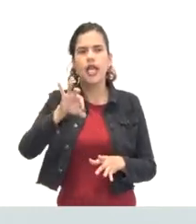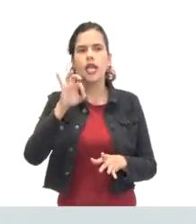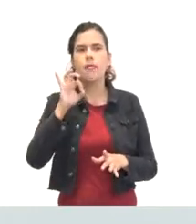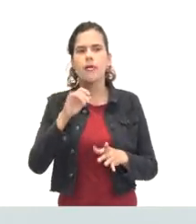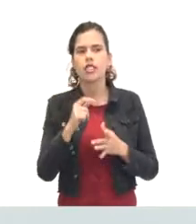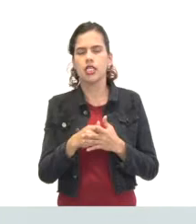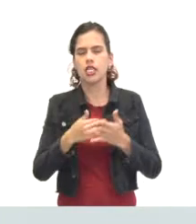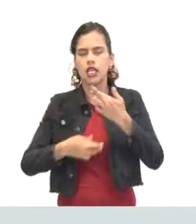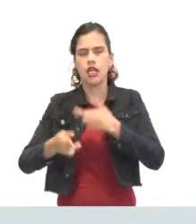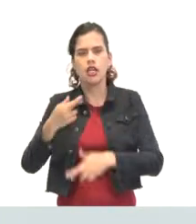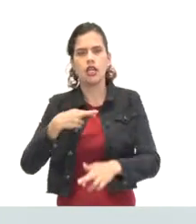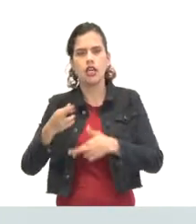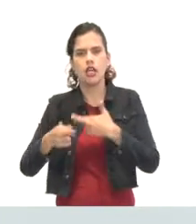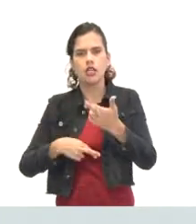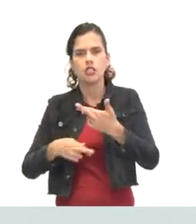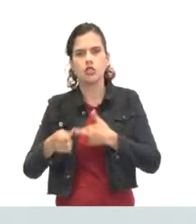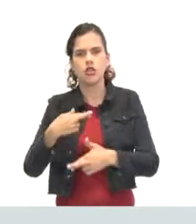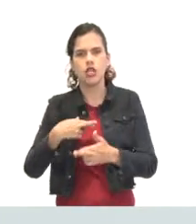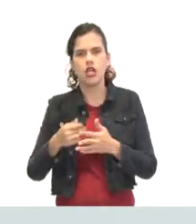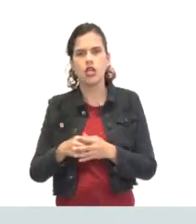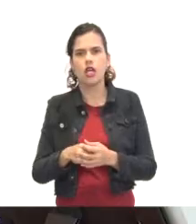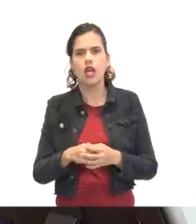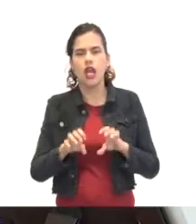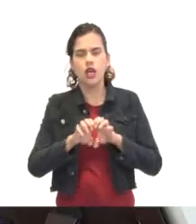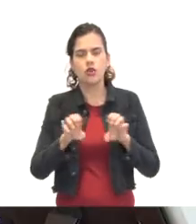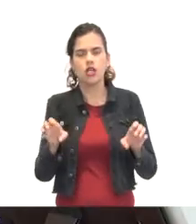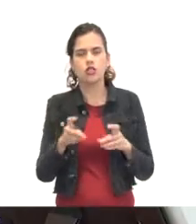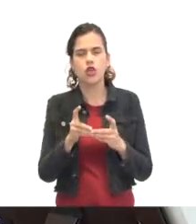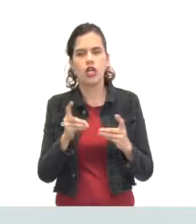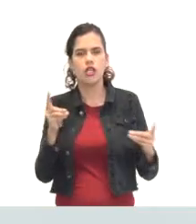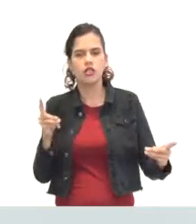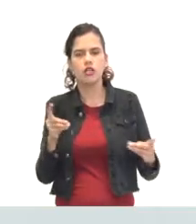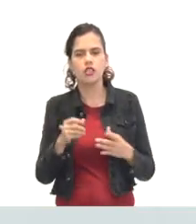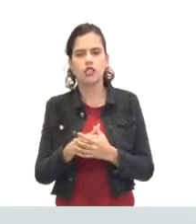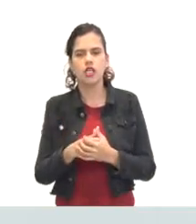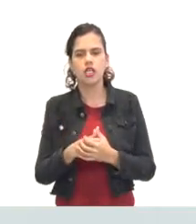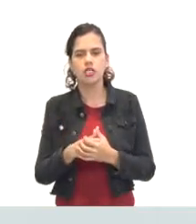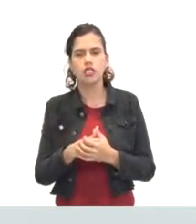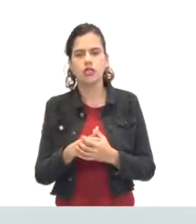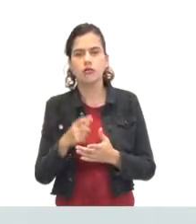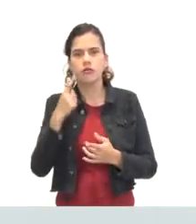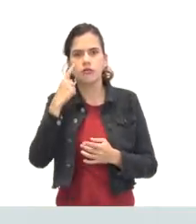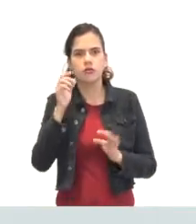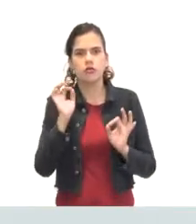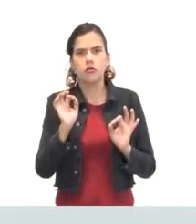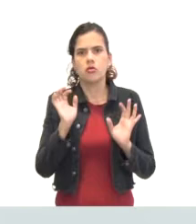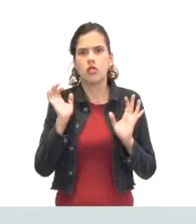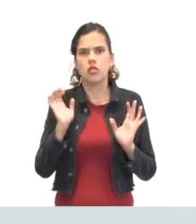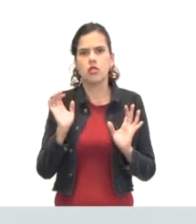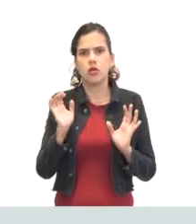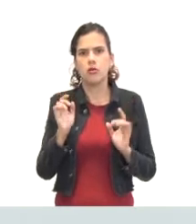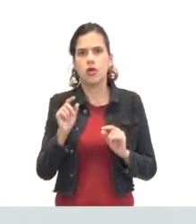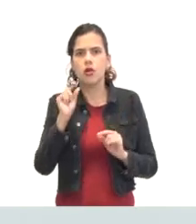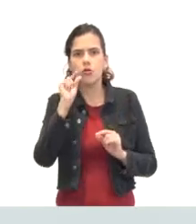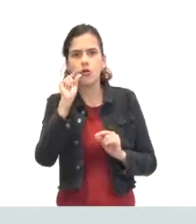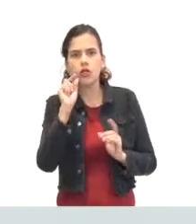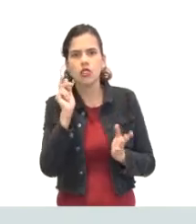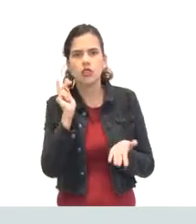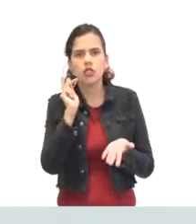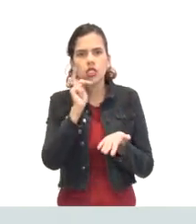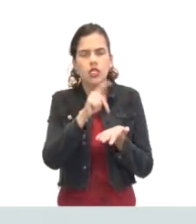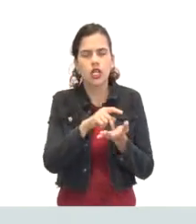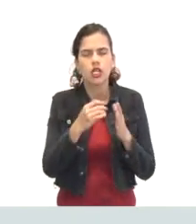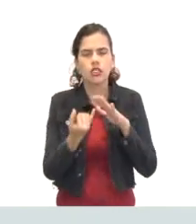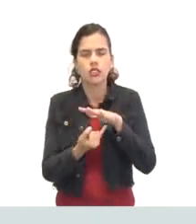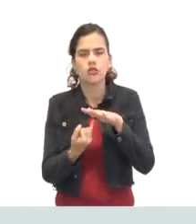especialidad relacionada a la modalidad de la virtualidad, ¿verdad? Se dieron condiciones para la semipresencialidad. Y